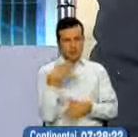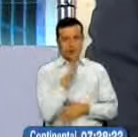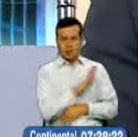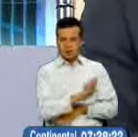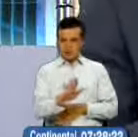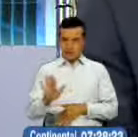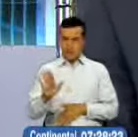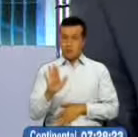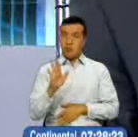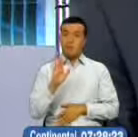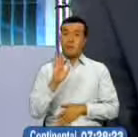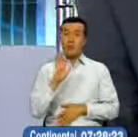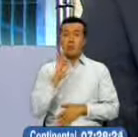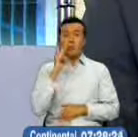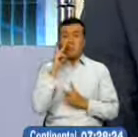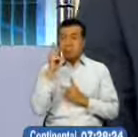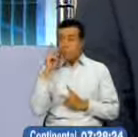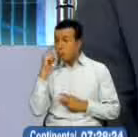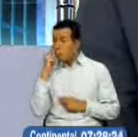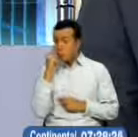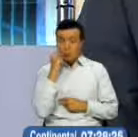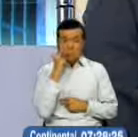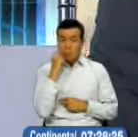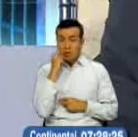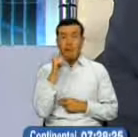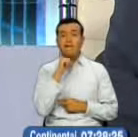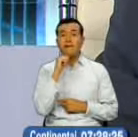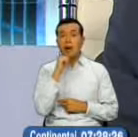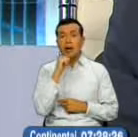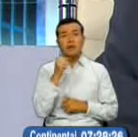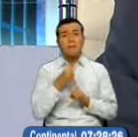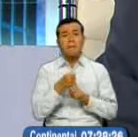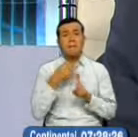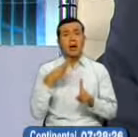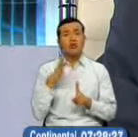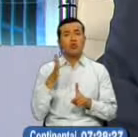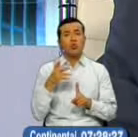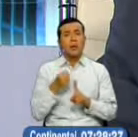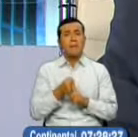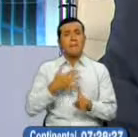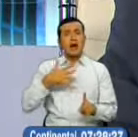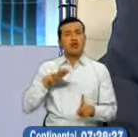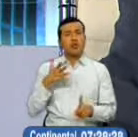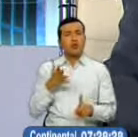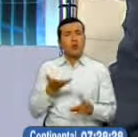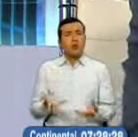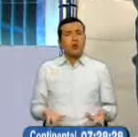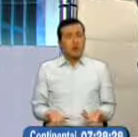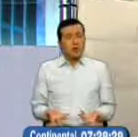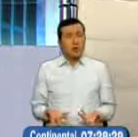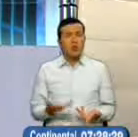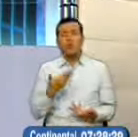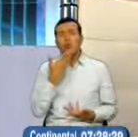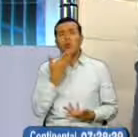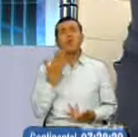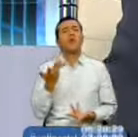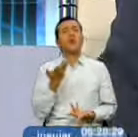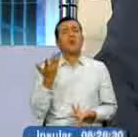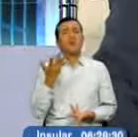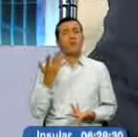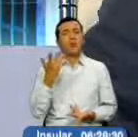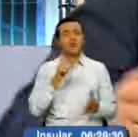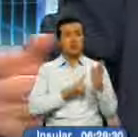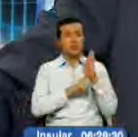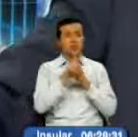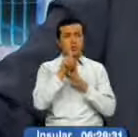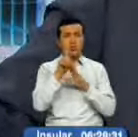los impactos no se ven. Y cuando uno ve todavía de qué viven los gobiernos autónomos descentralizados para poder analizar los desarrollos